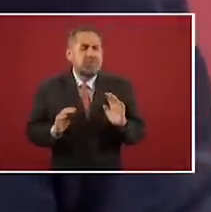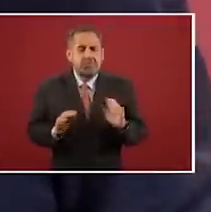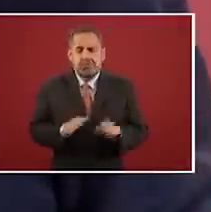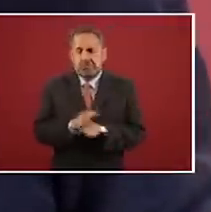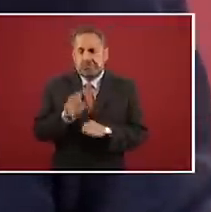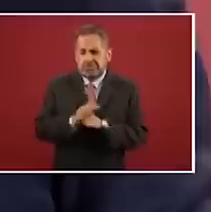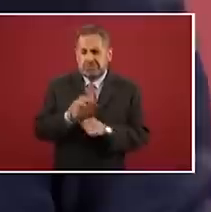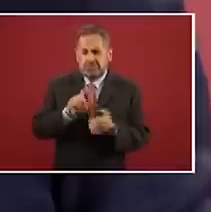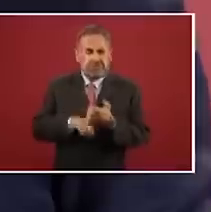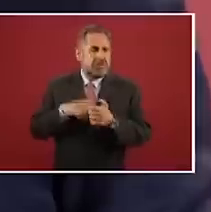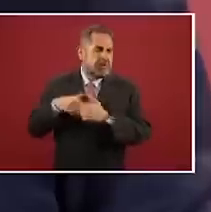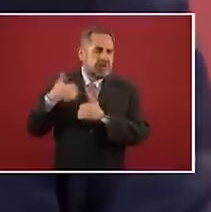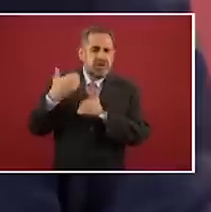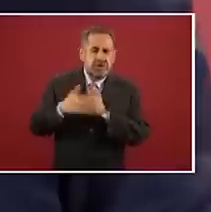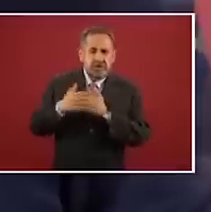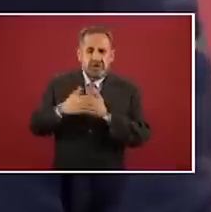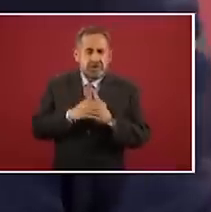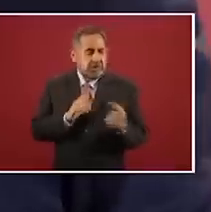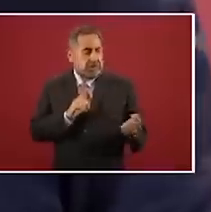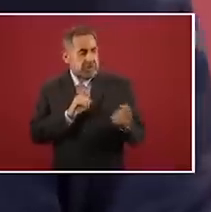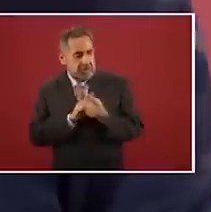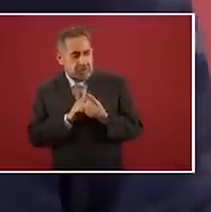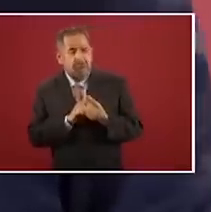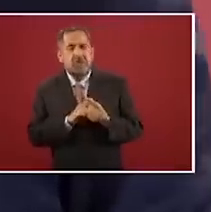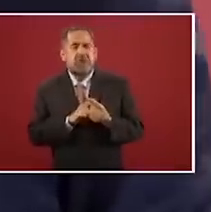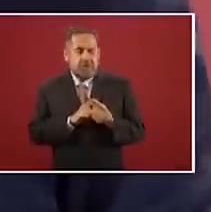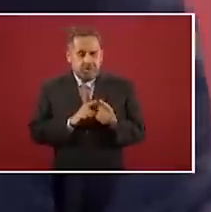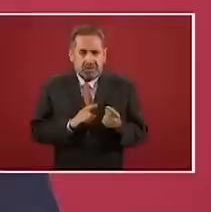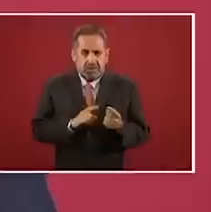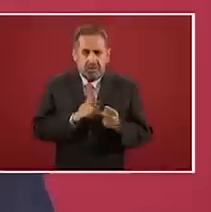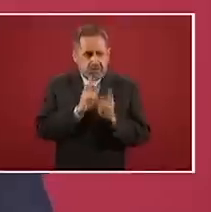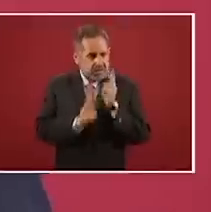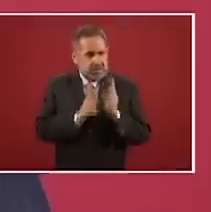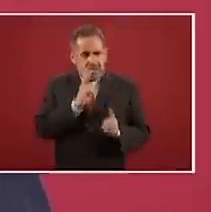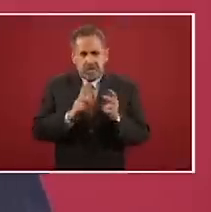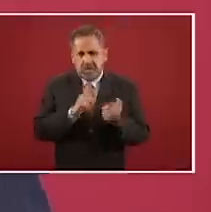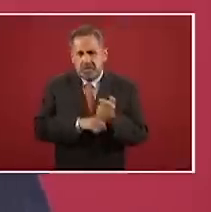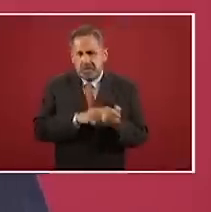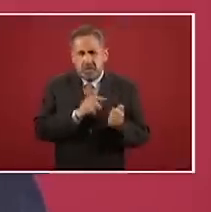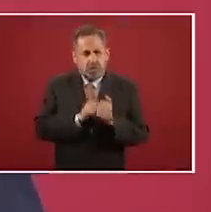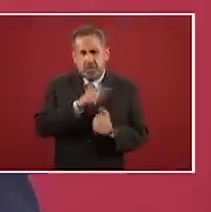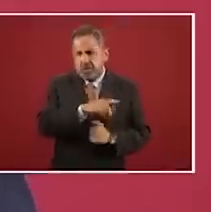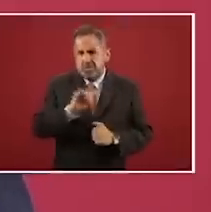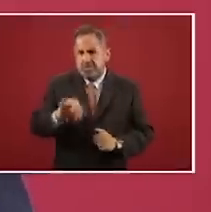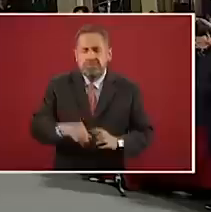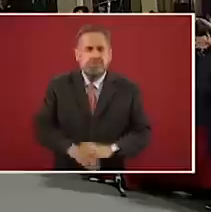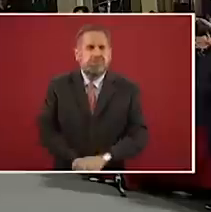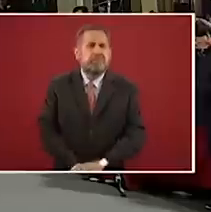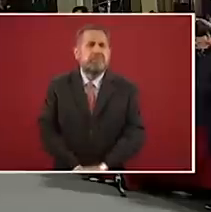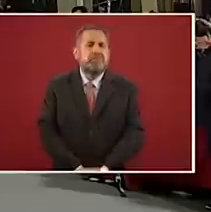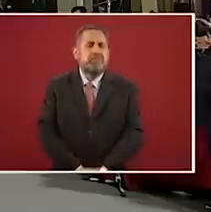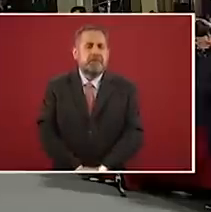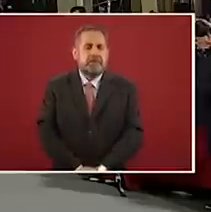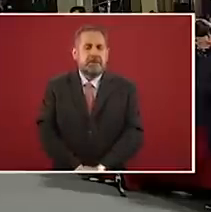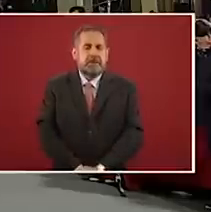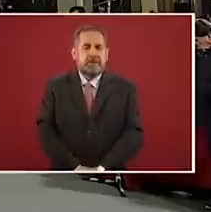Entonces quedamos que cuando regrese vamos a platicar con él.